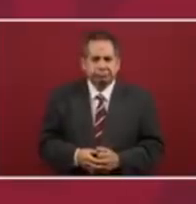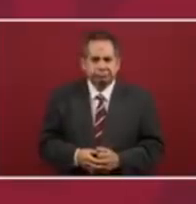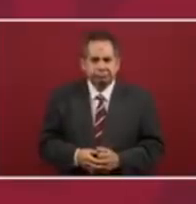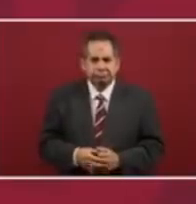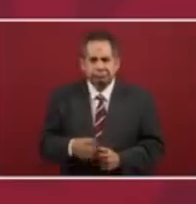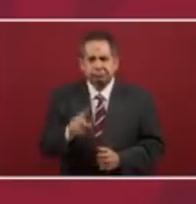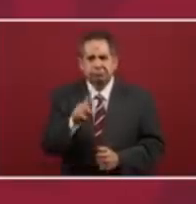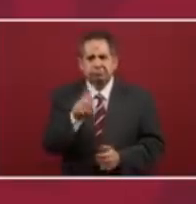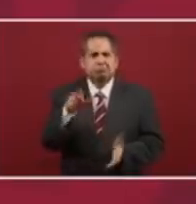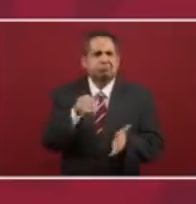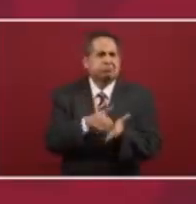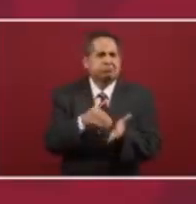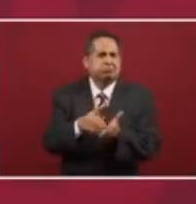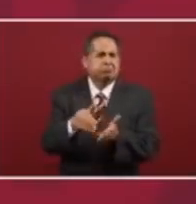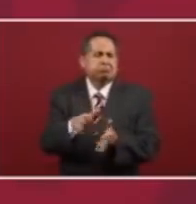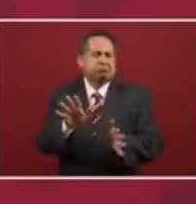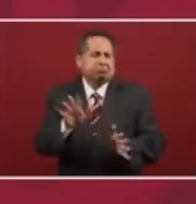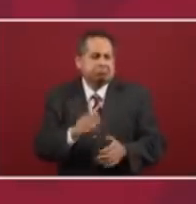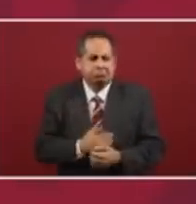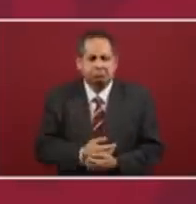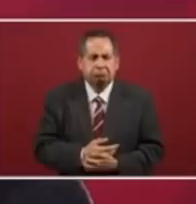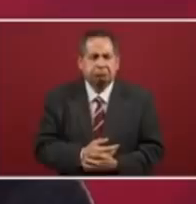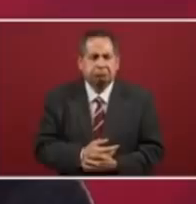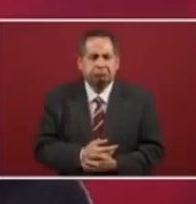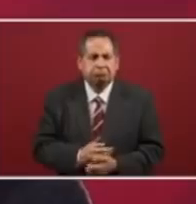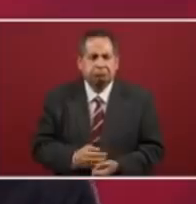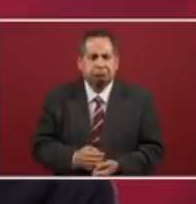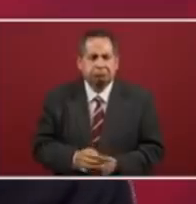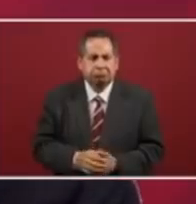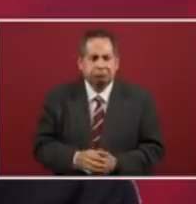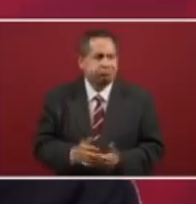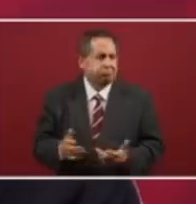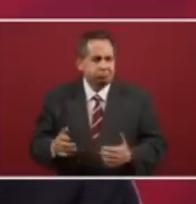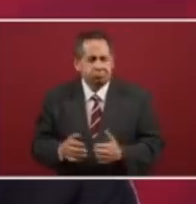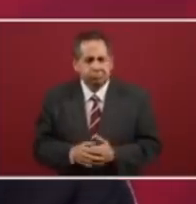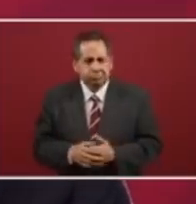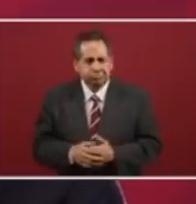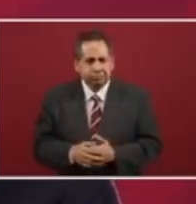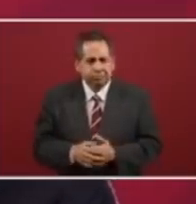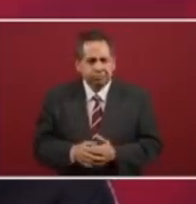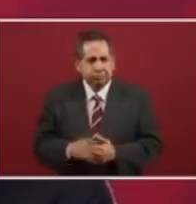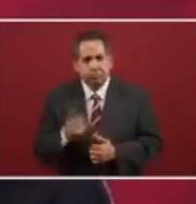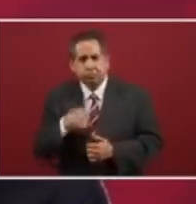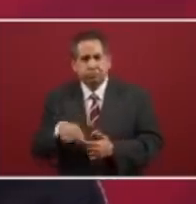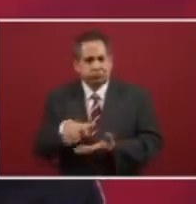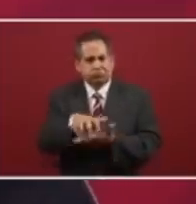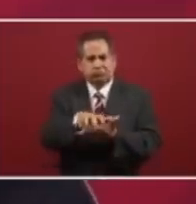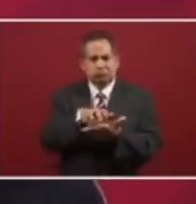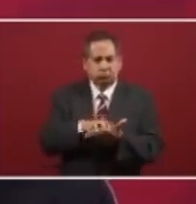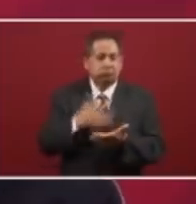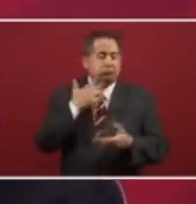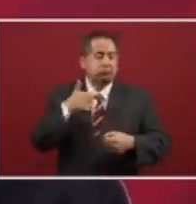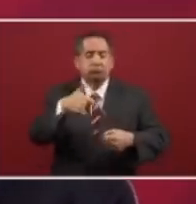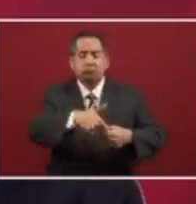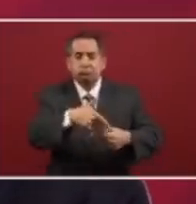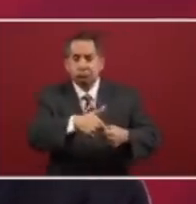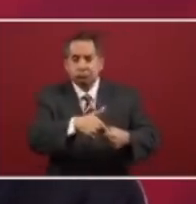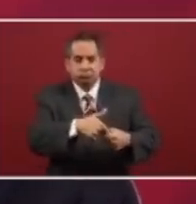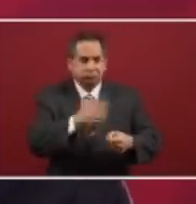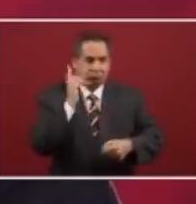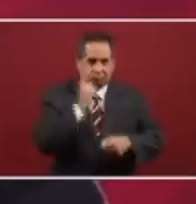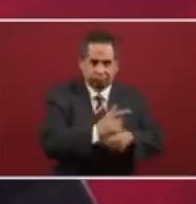100 mil millones de pesos cuanto nos ahorramos con el wise y col